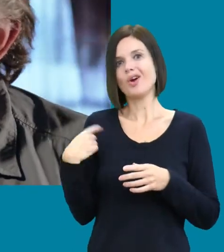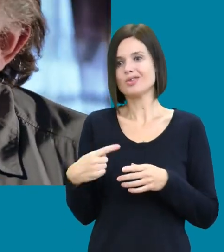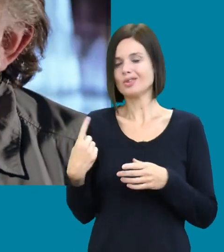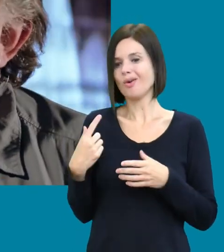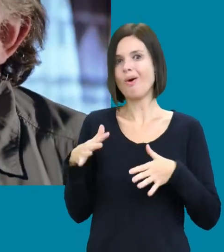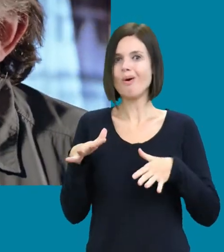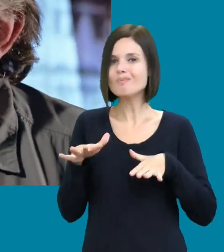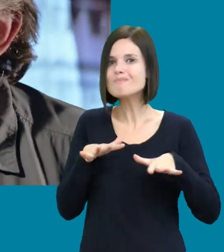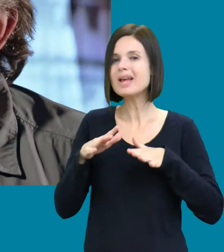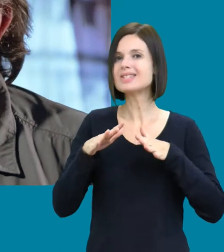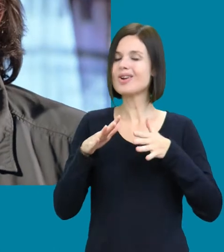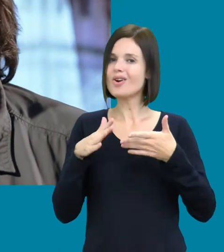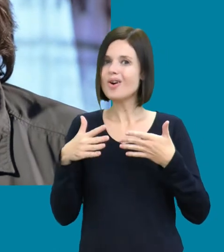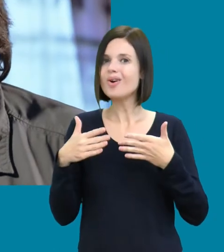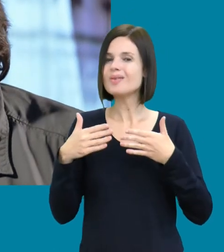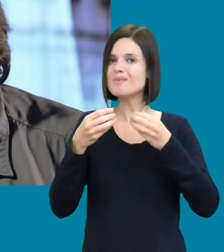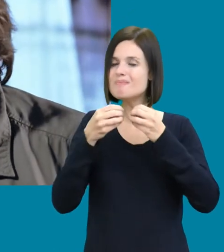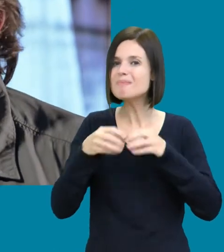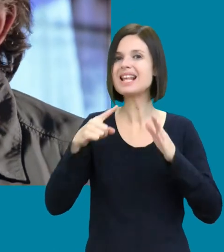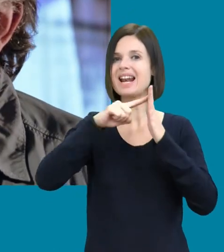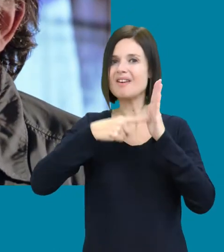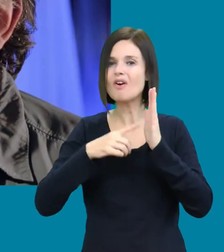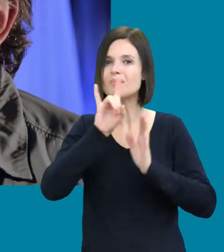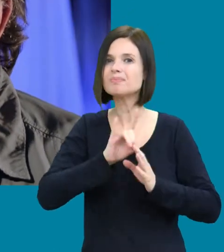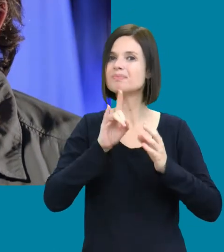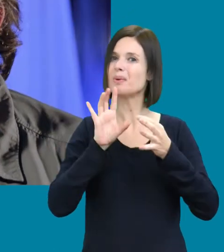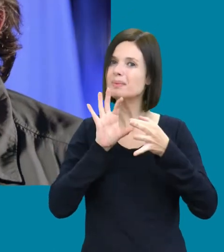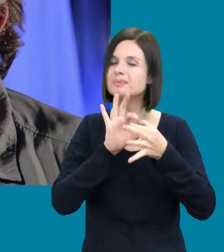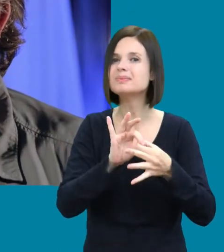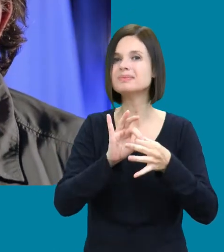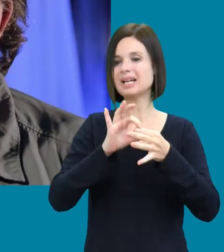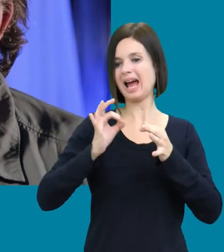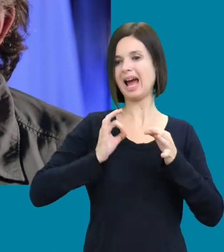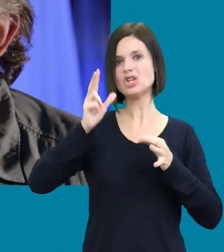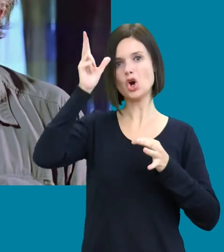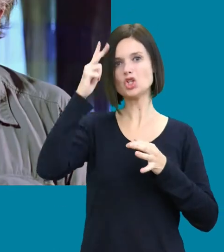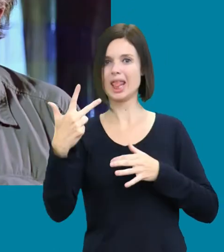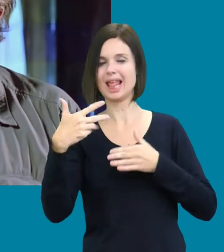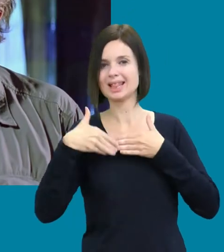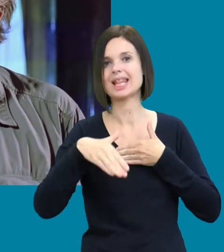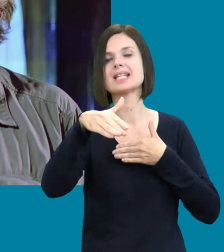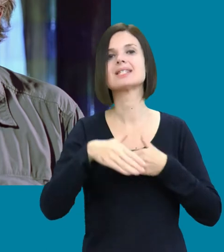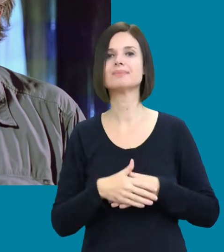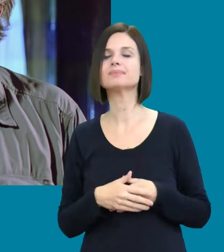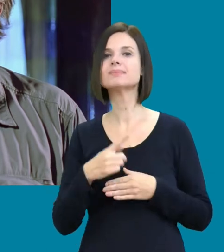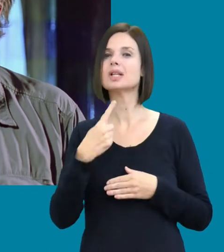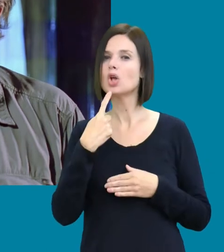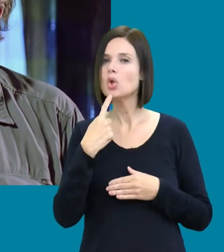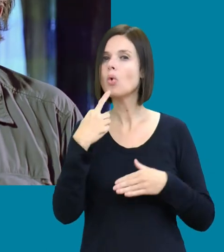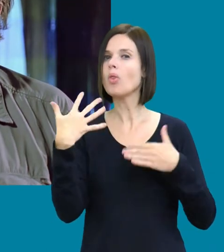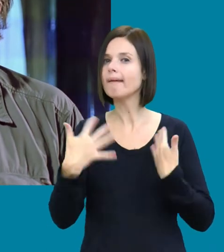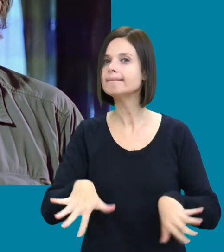espacio como para aplicar los principios de la reforma a partir del año 83. Sin duda nos costó